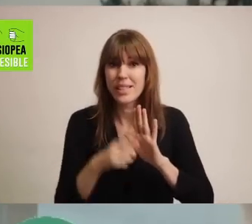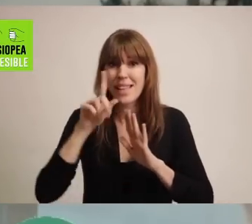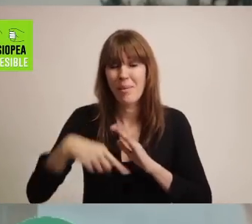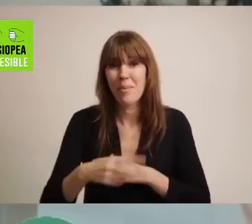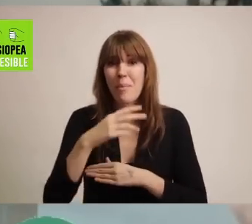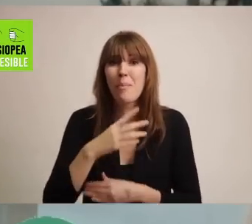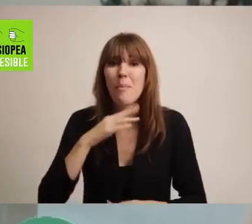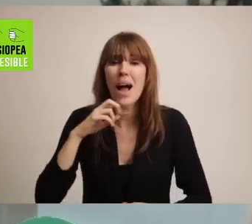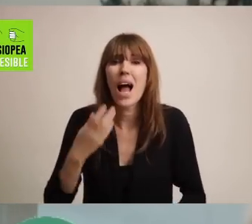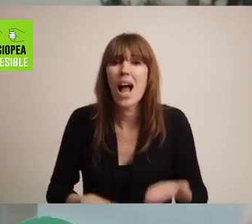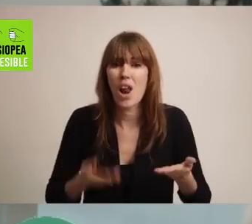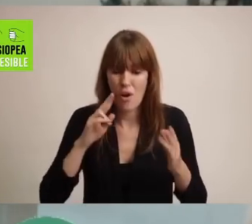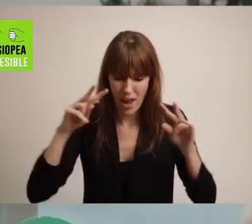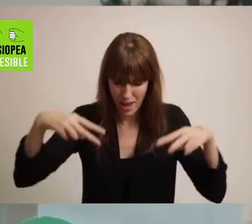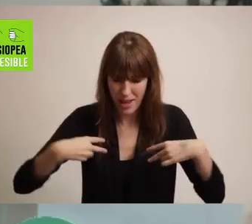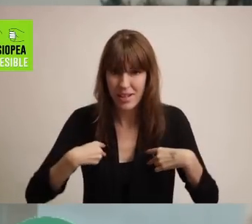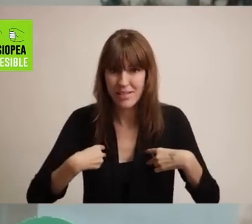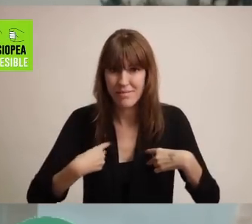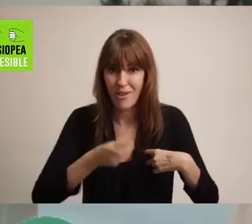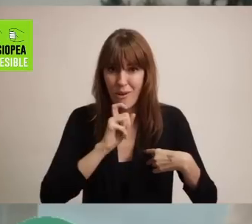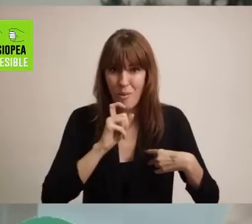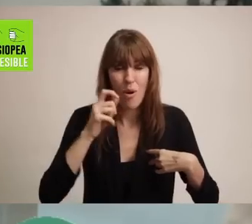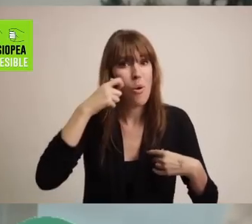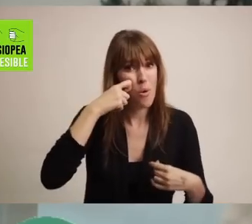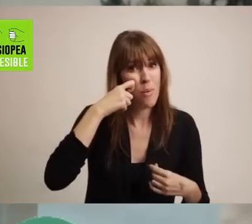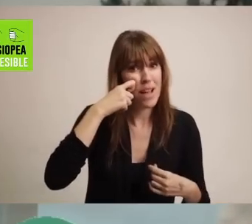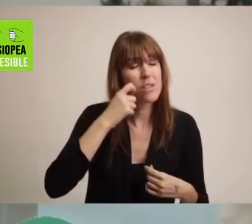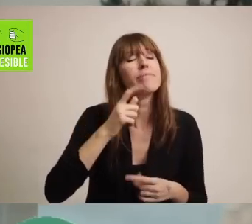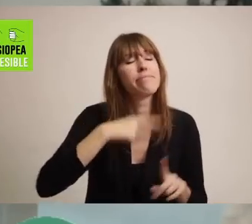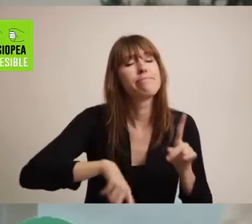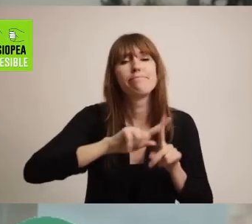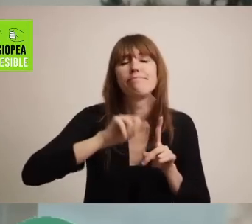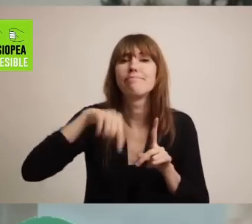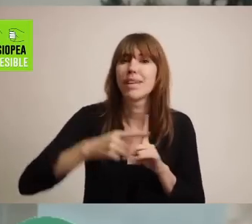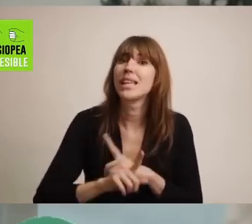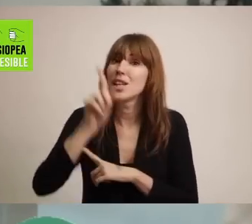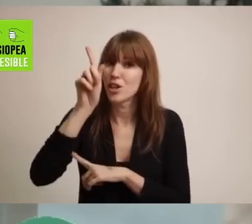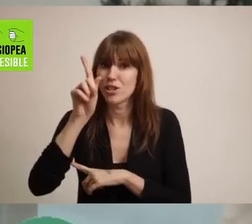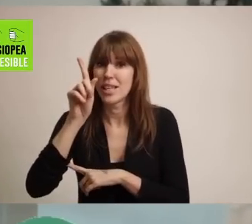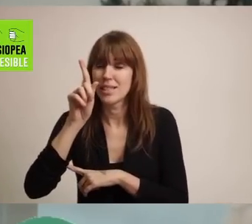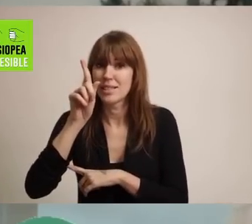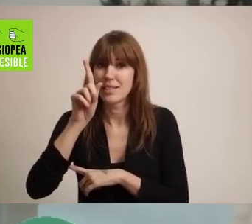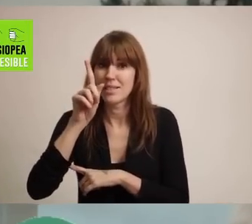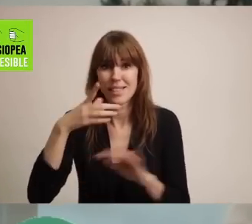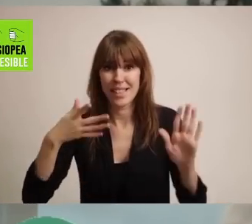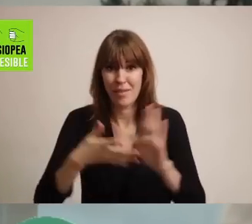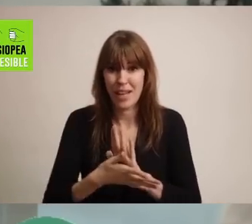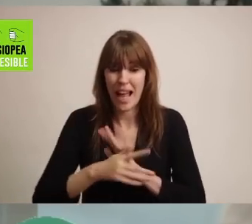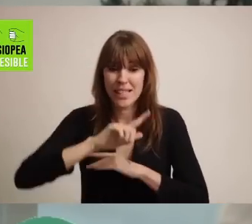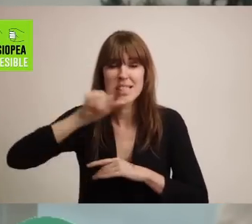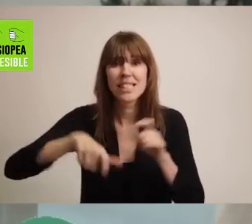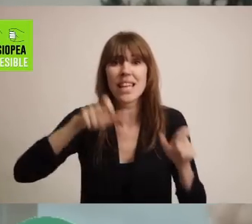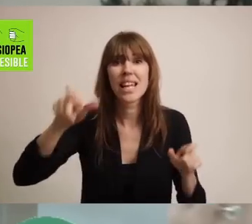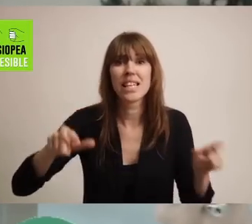a valoraros en la medida que somos humanos y dioses. Somos seres de luz, metidos en cuerpos